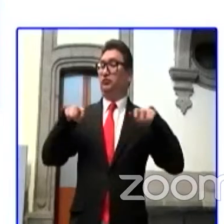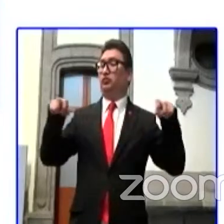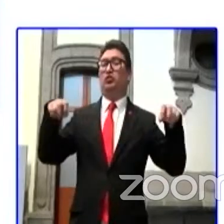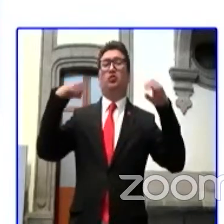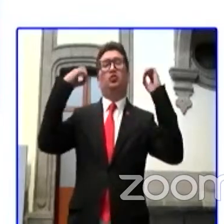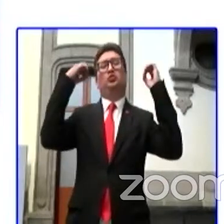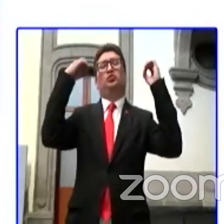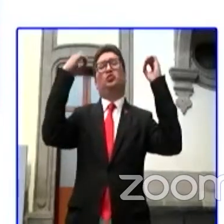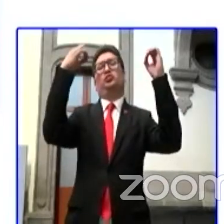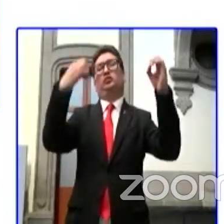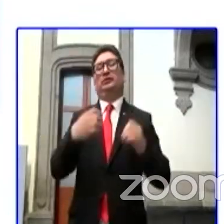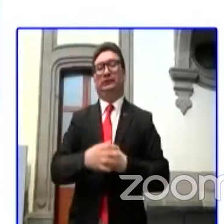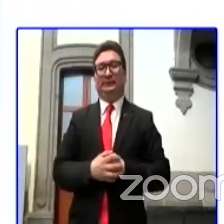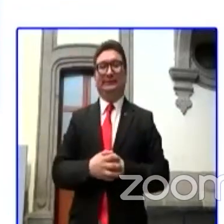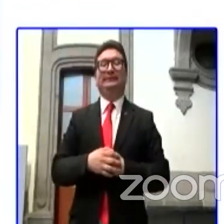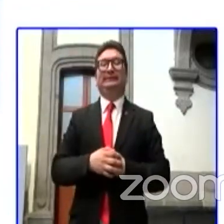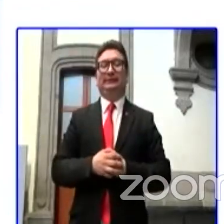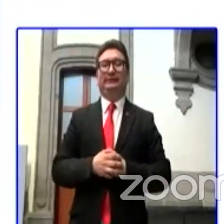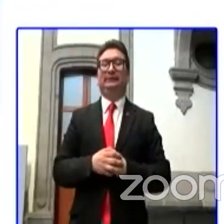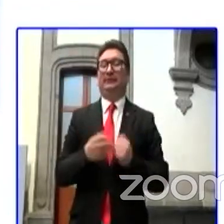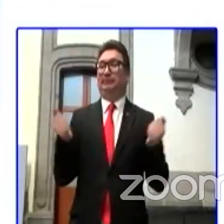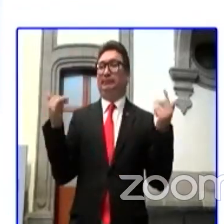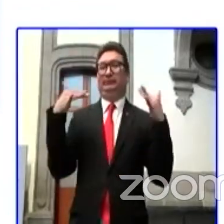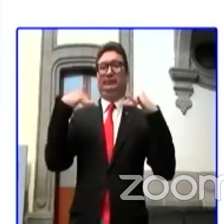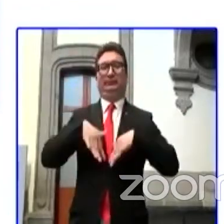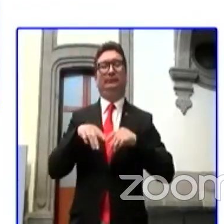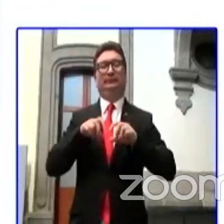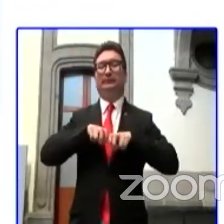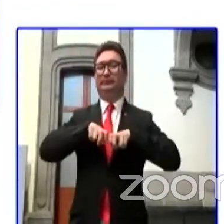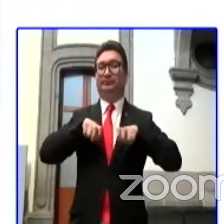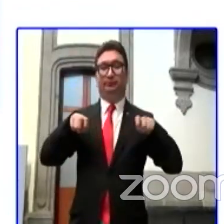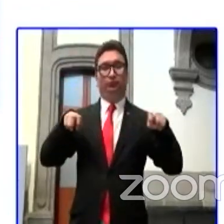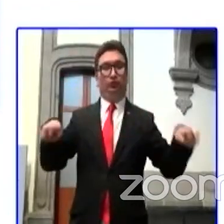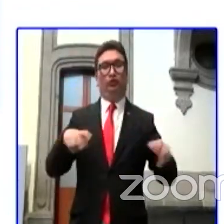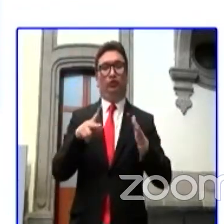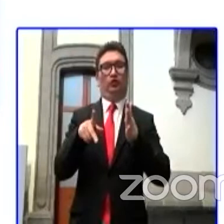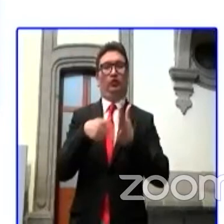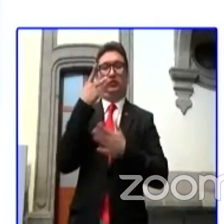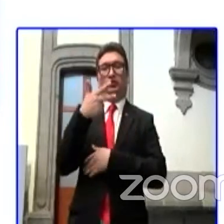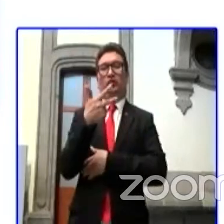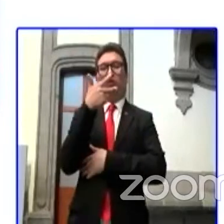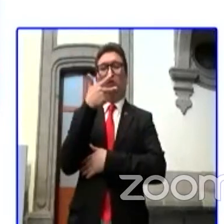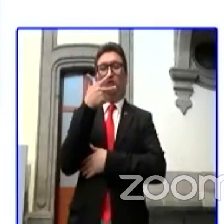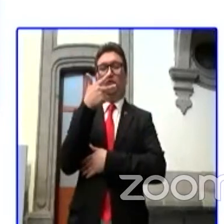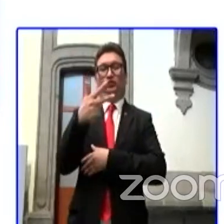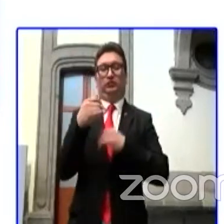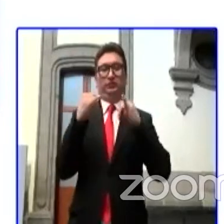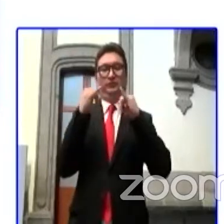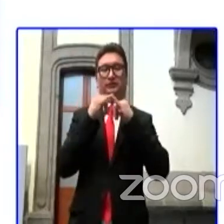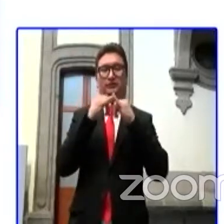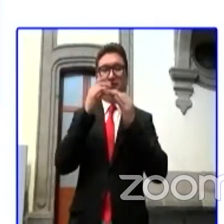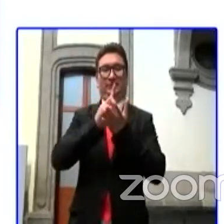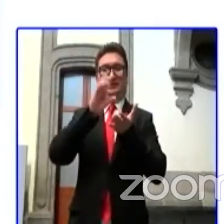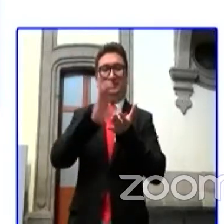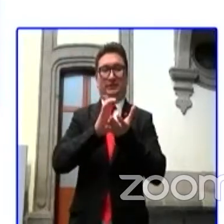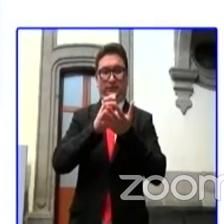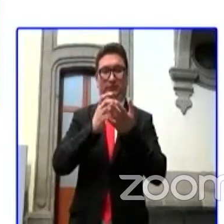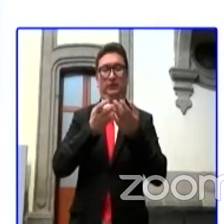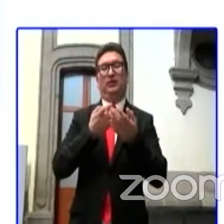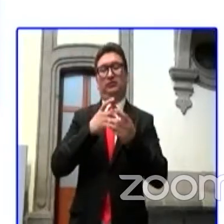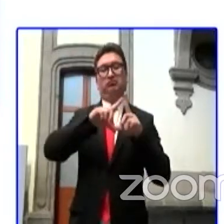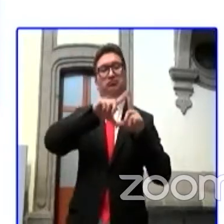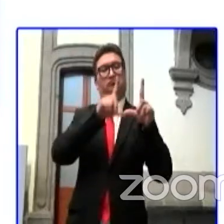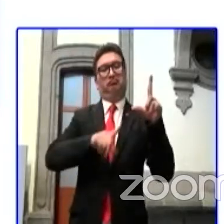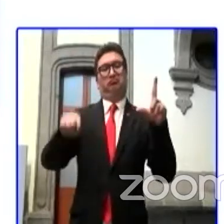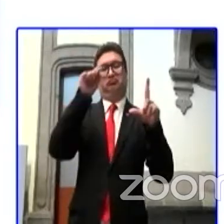nos reuníamos, ¿no? Y sobre todo reunir a estos 8 institutos que existen en el país.